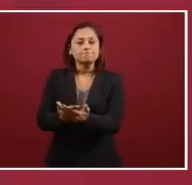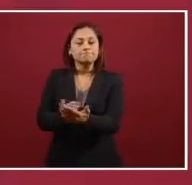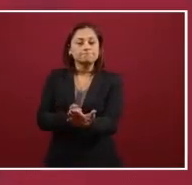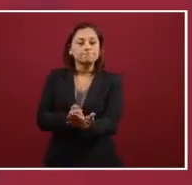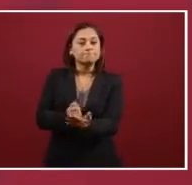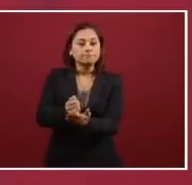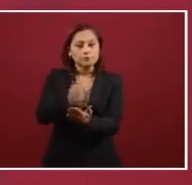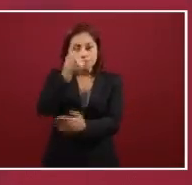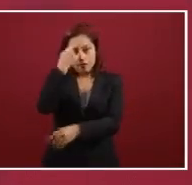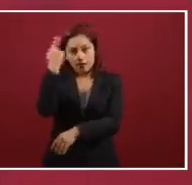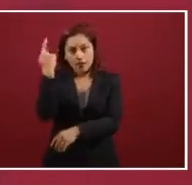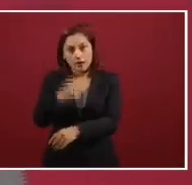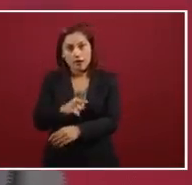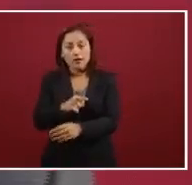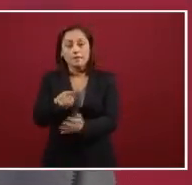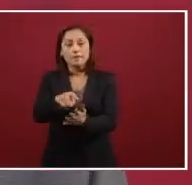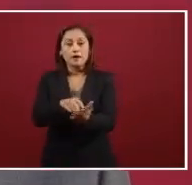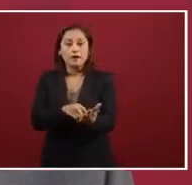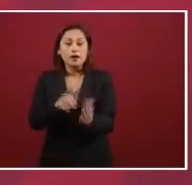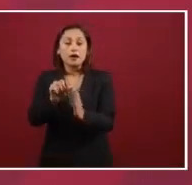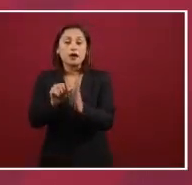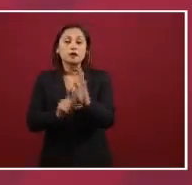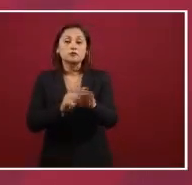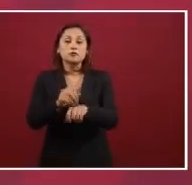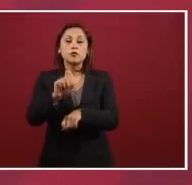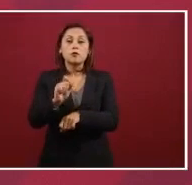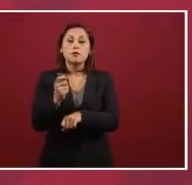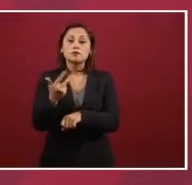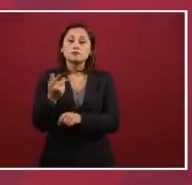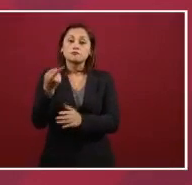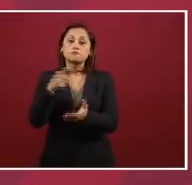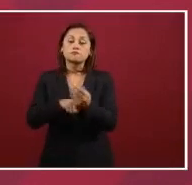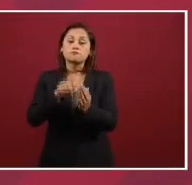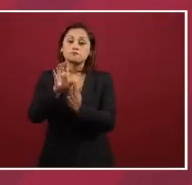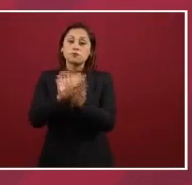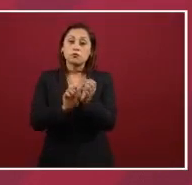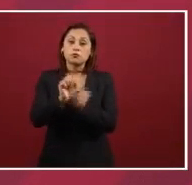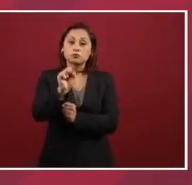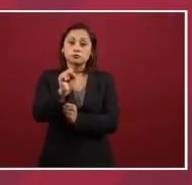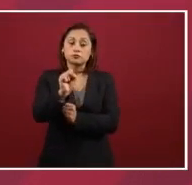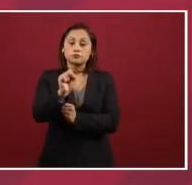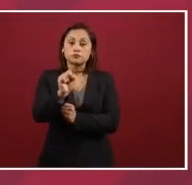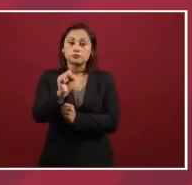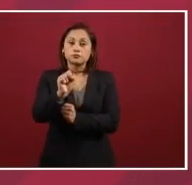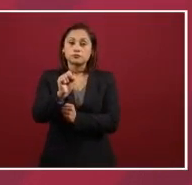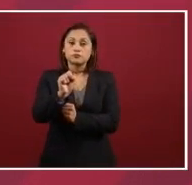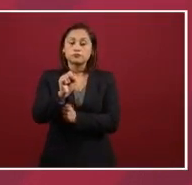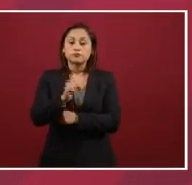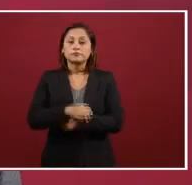artículo 28 de la Constitución y